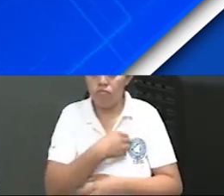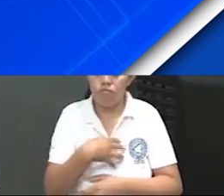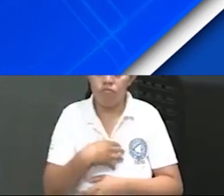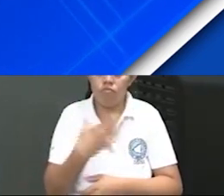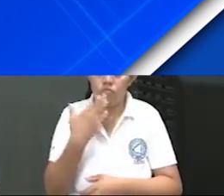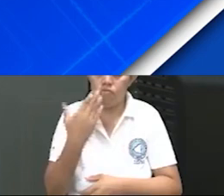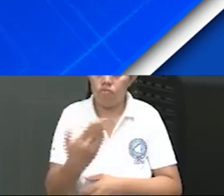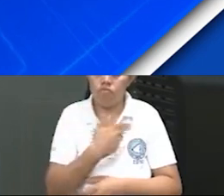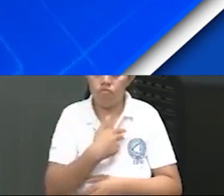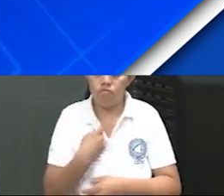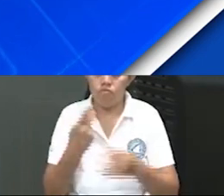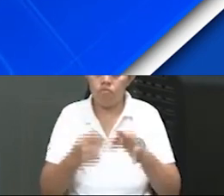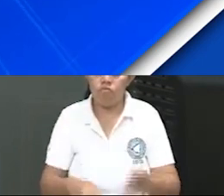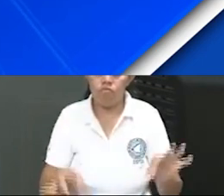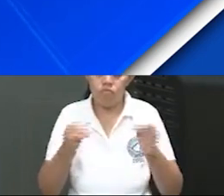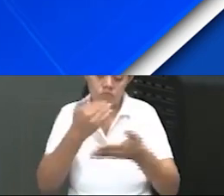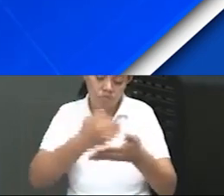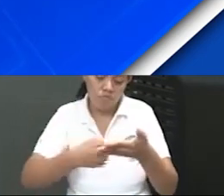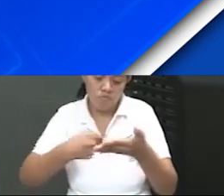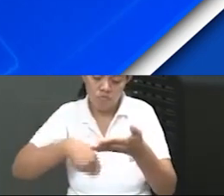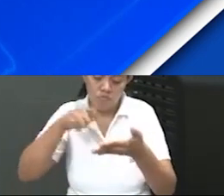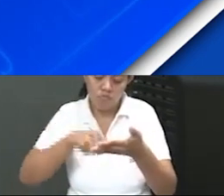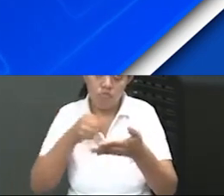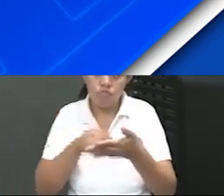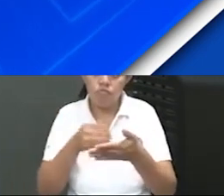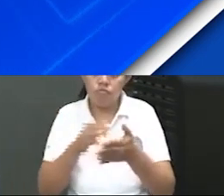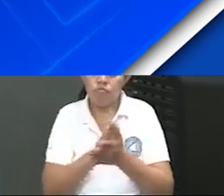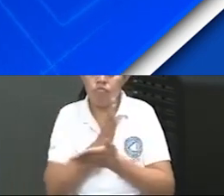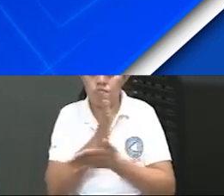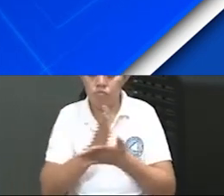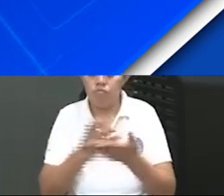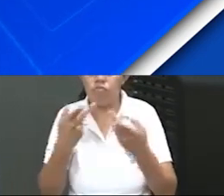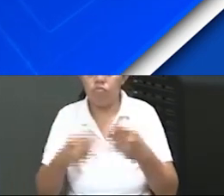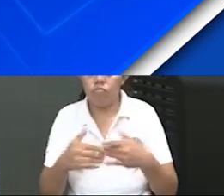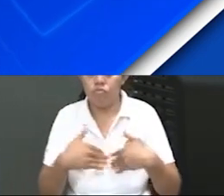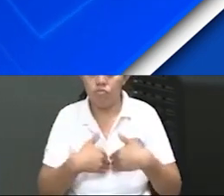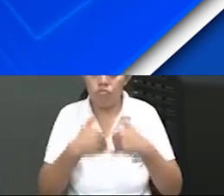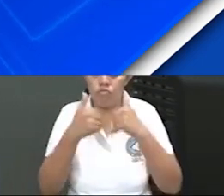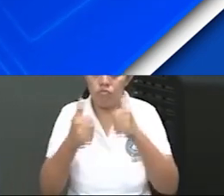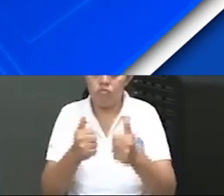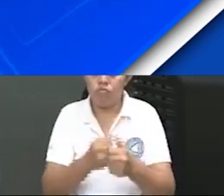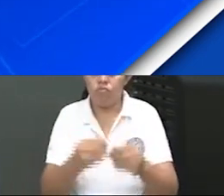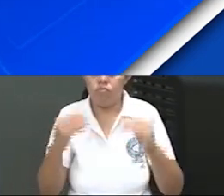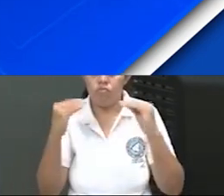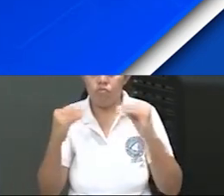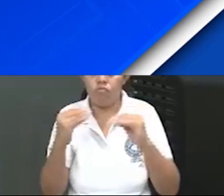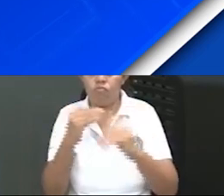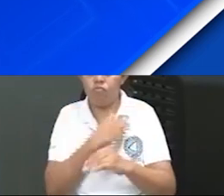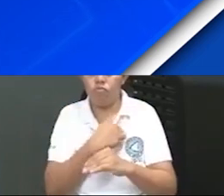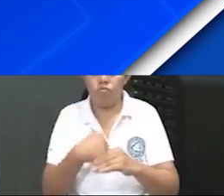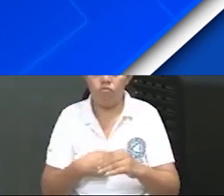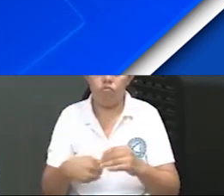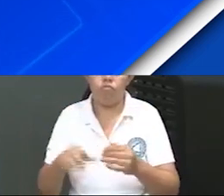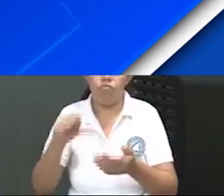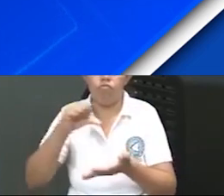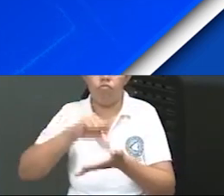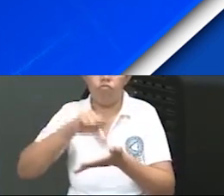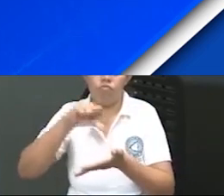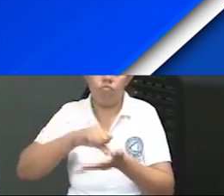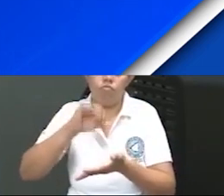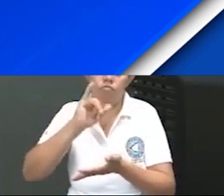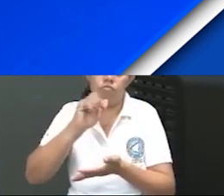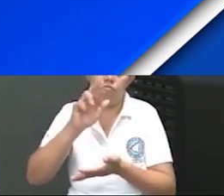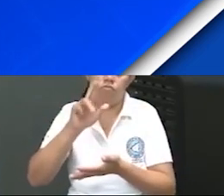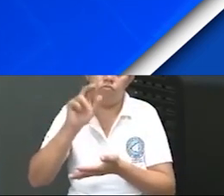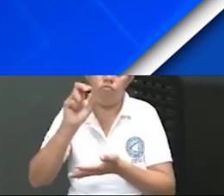medicamentos autorizados y registrados en el Ministerio de Salud, Tratamiento y Educación Médica de la República Islámica